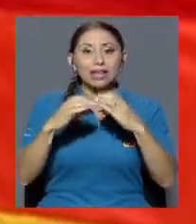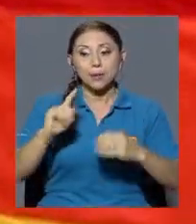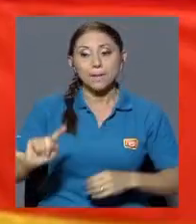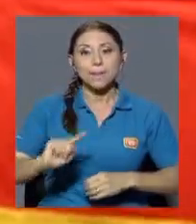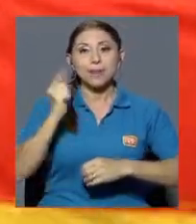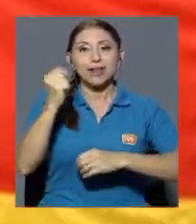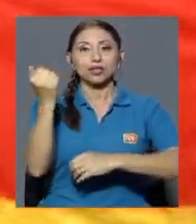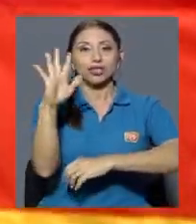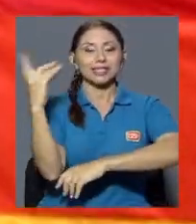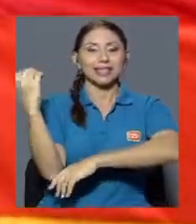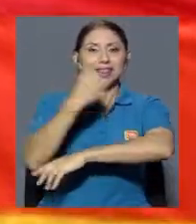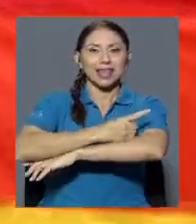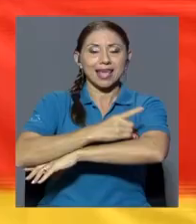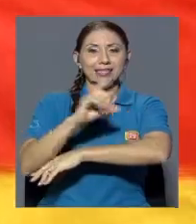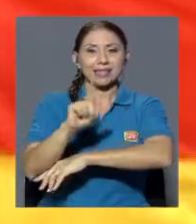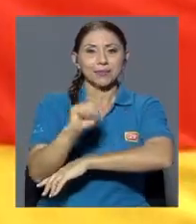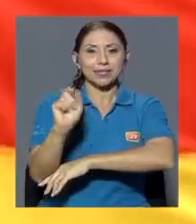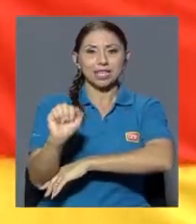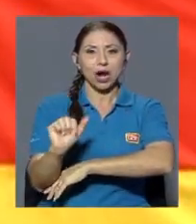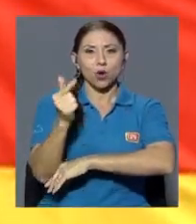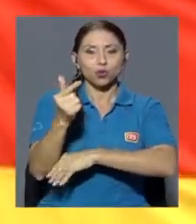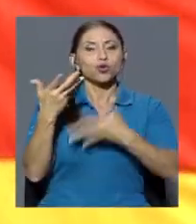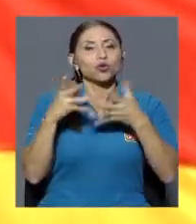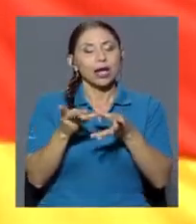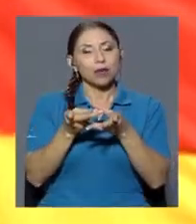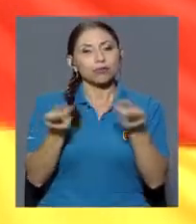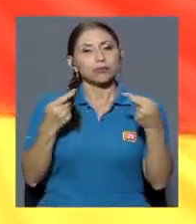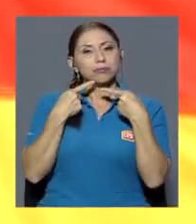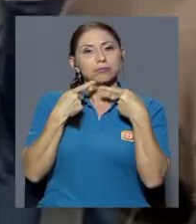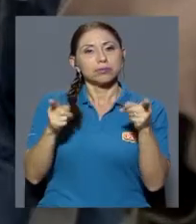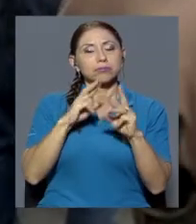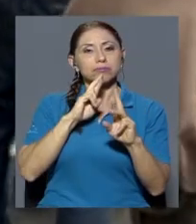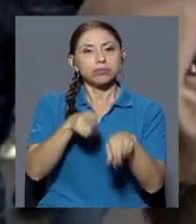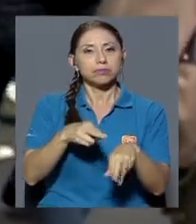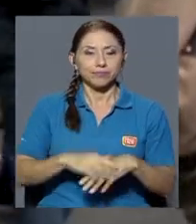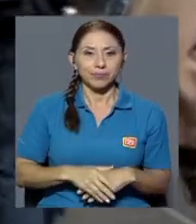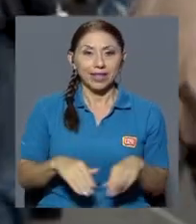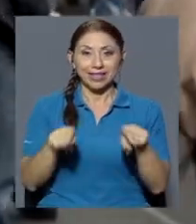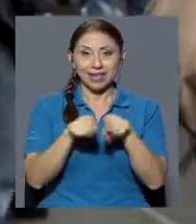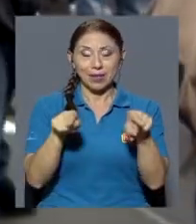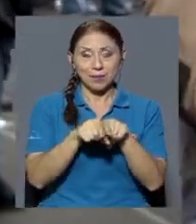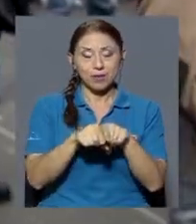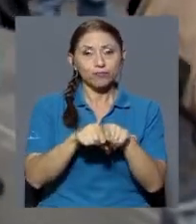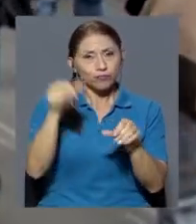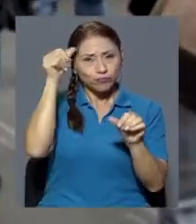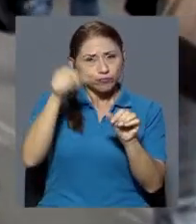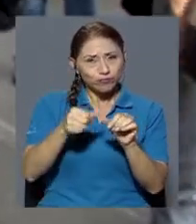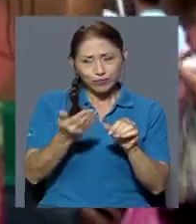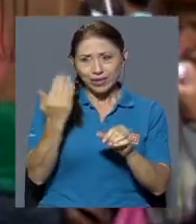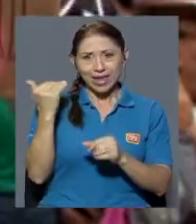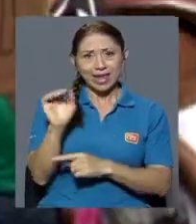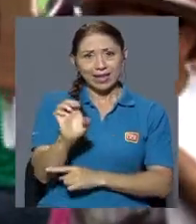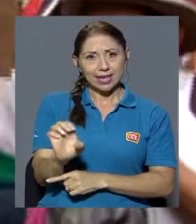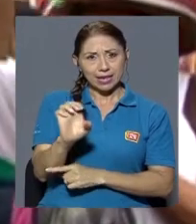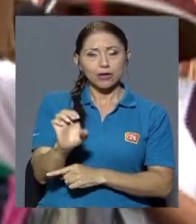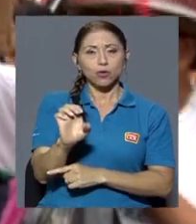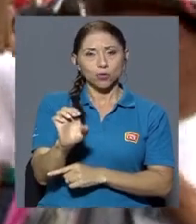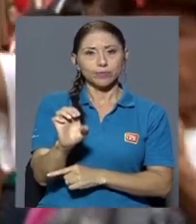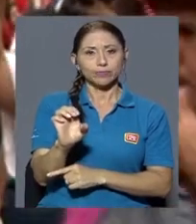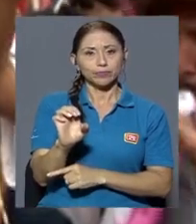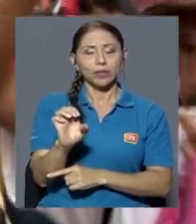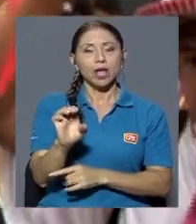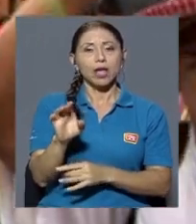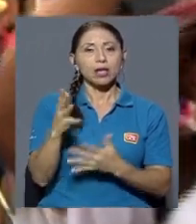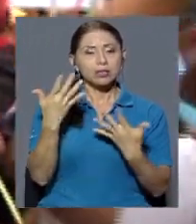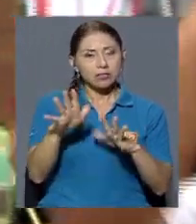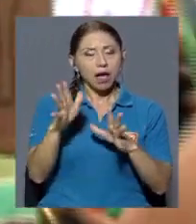y esto además se enmarca de que en enero fue fue comunicada como como está